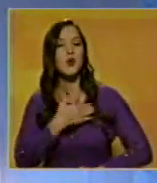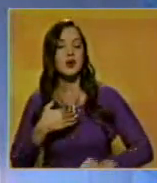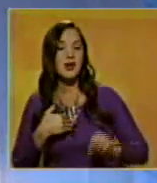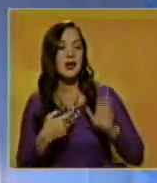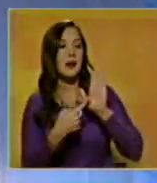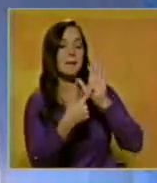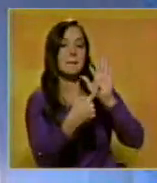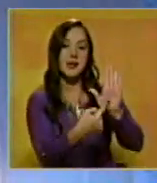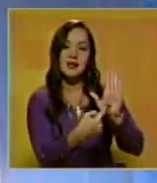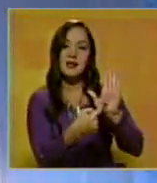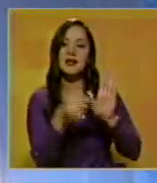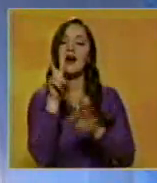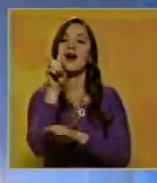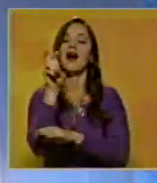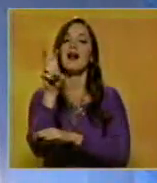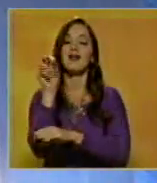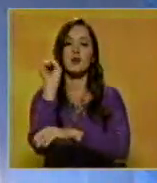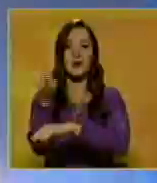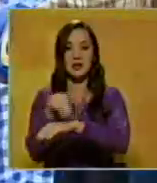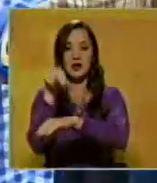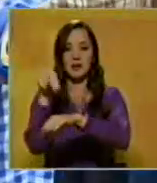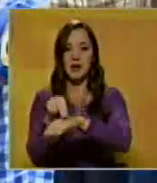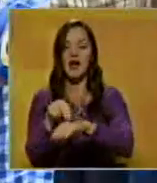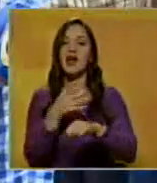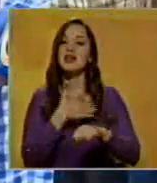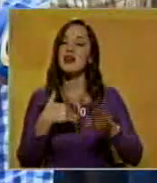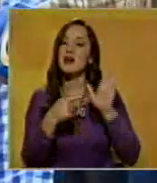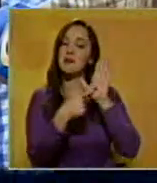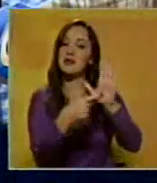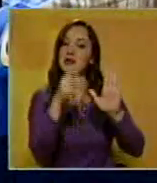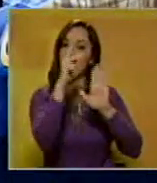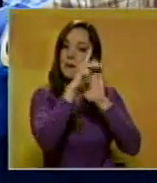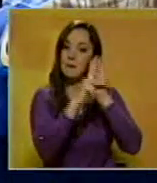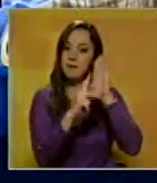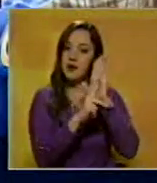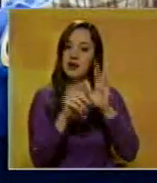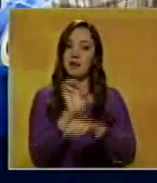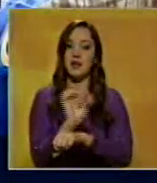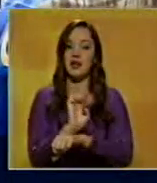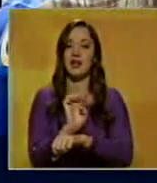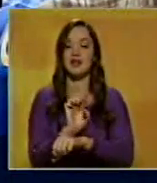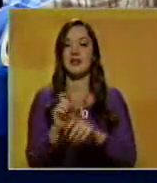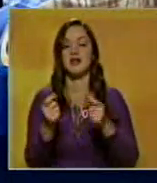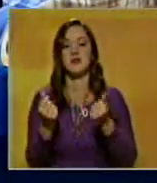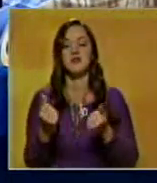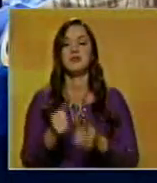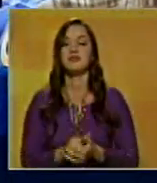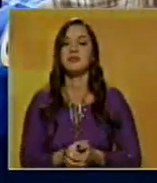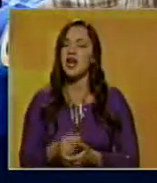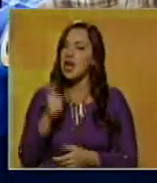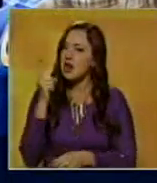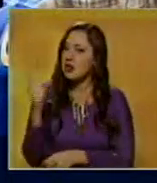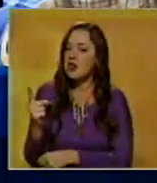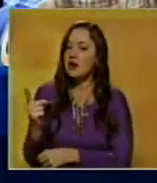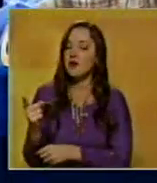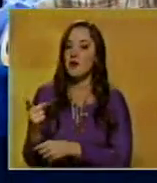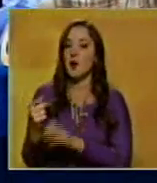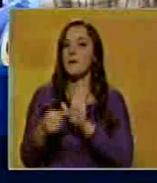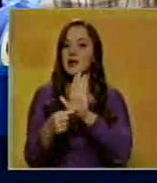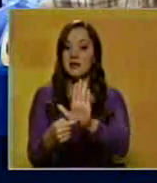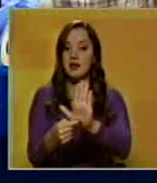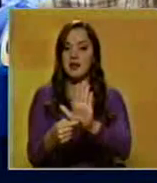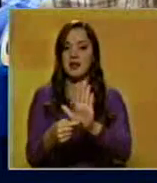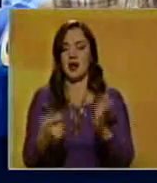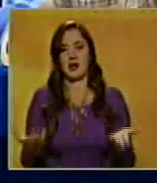Asamblea Nacional un plan de emergencia económica. Que lo ha debido presentar antes, investido como estaba por la ley habilitante,